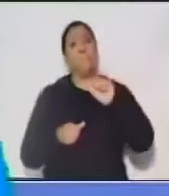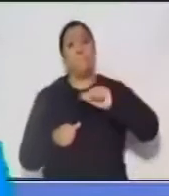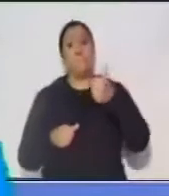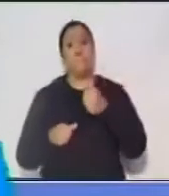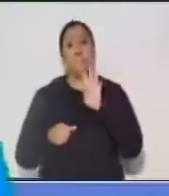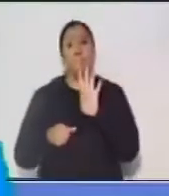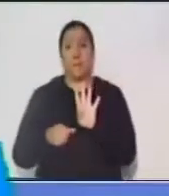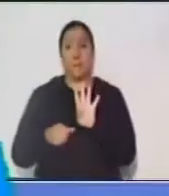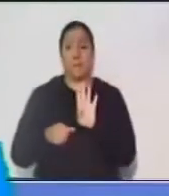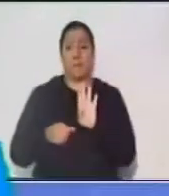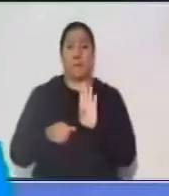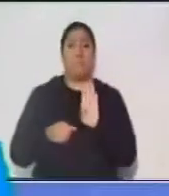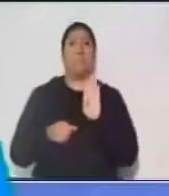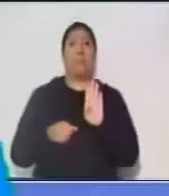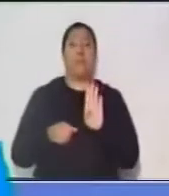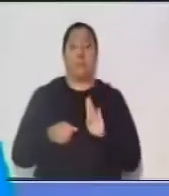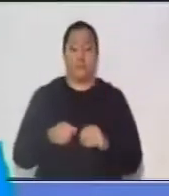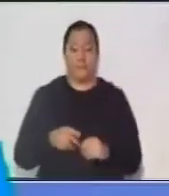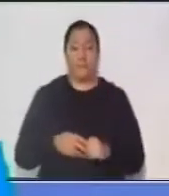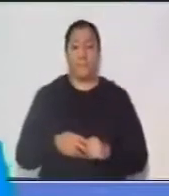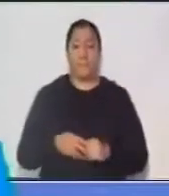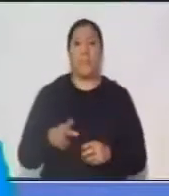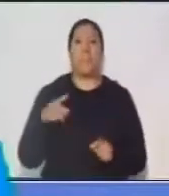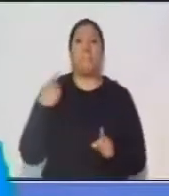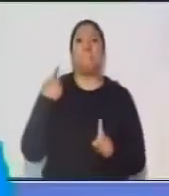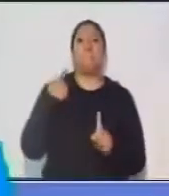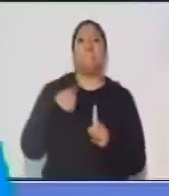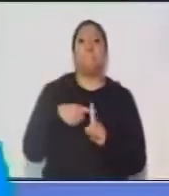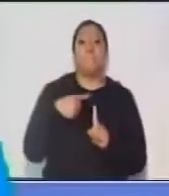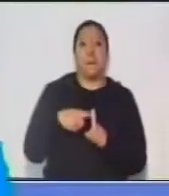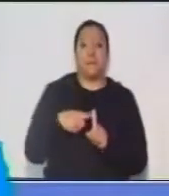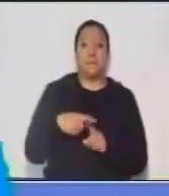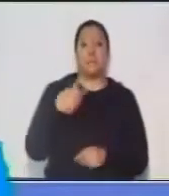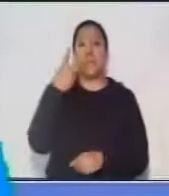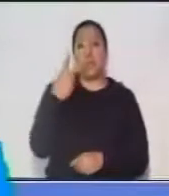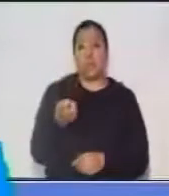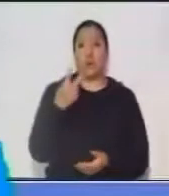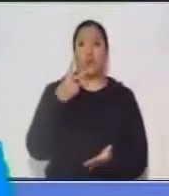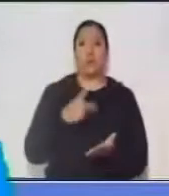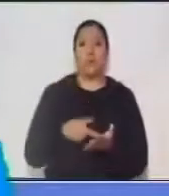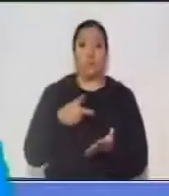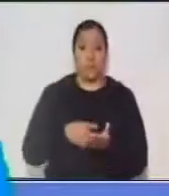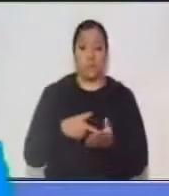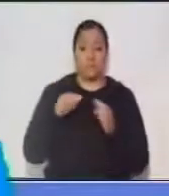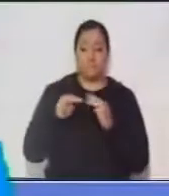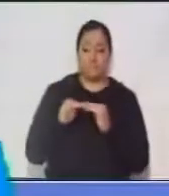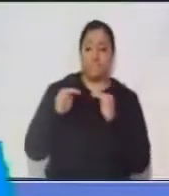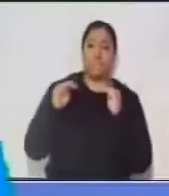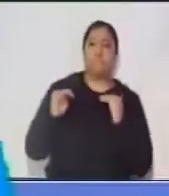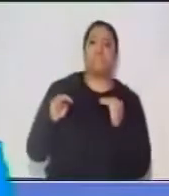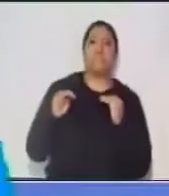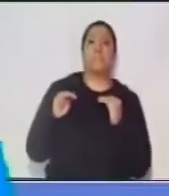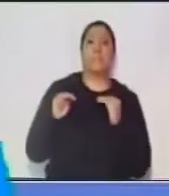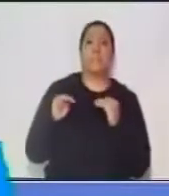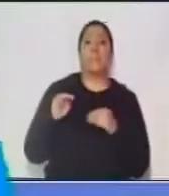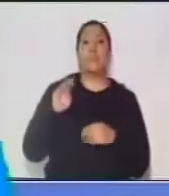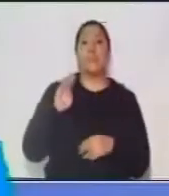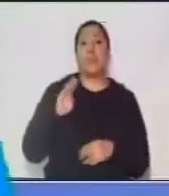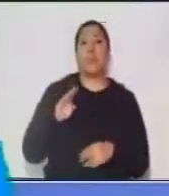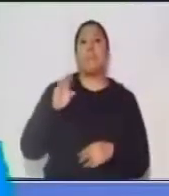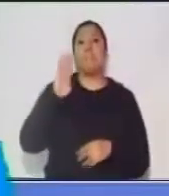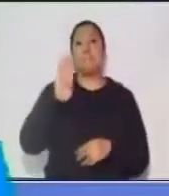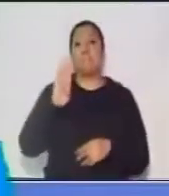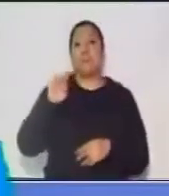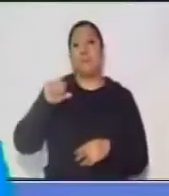¿verdad? Más 2 veces la medida de DC, de